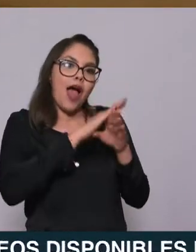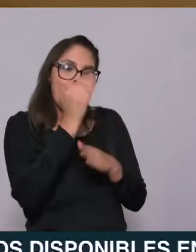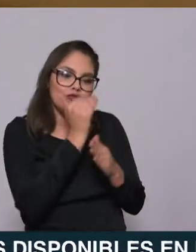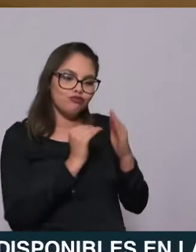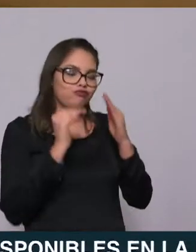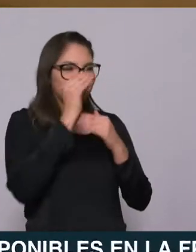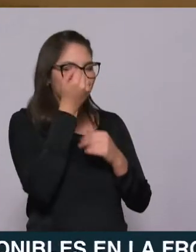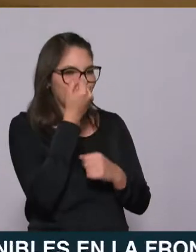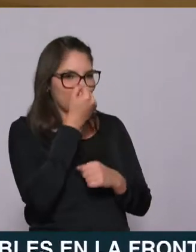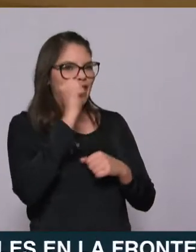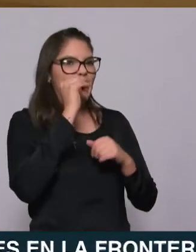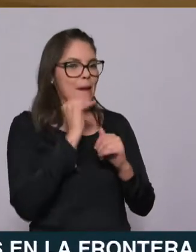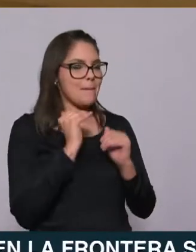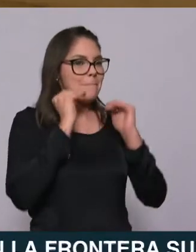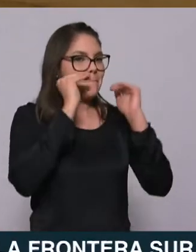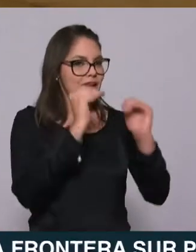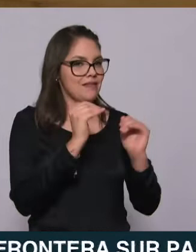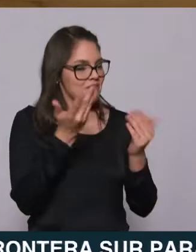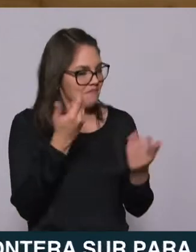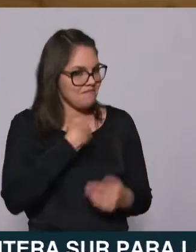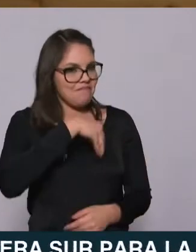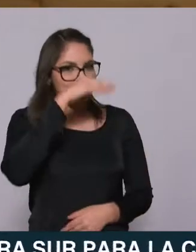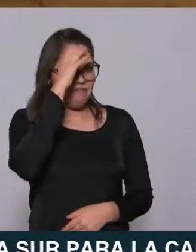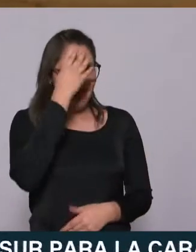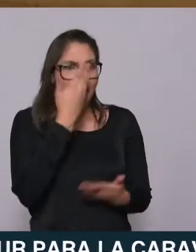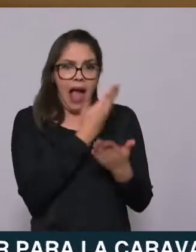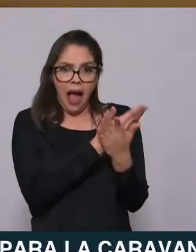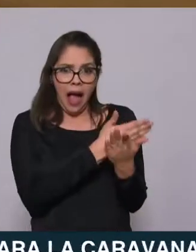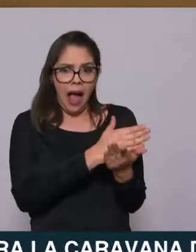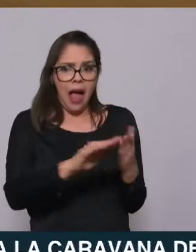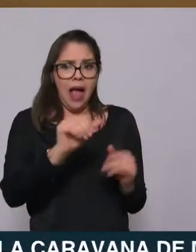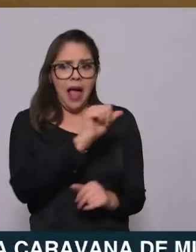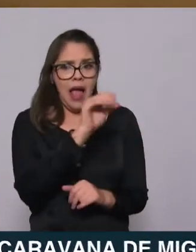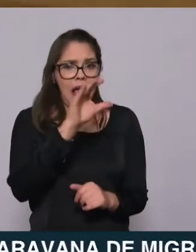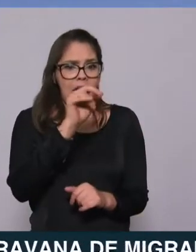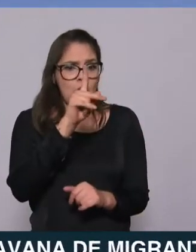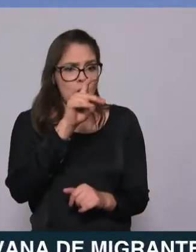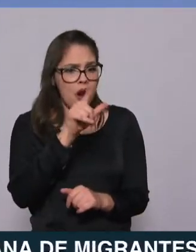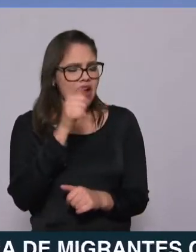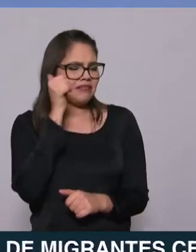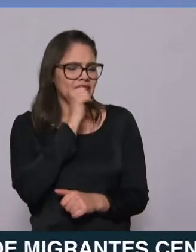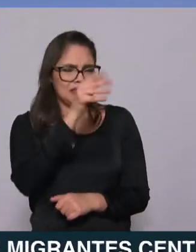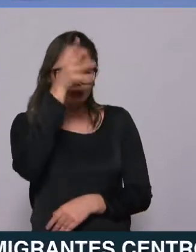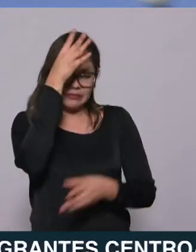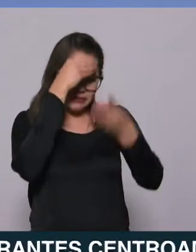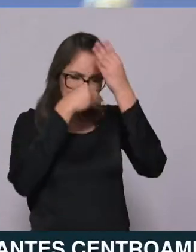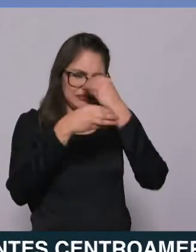diamantes. Me parece bien porque... Y aparte en la carambola nunca se deja de aprender.